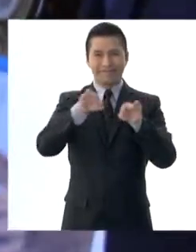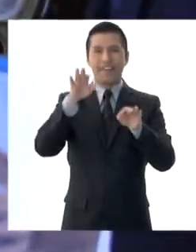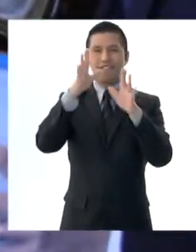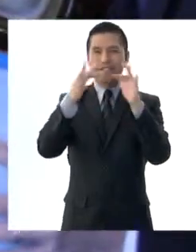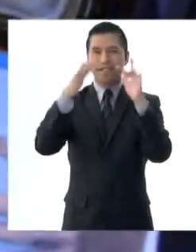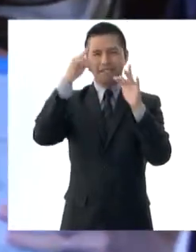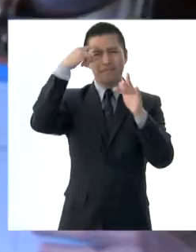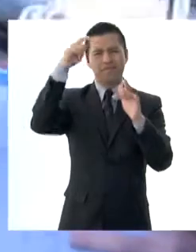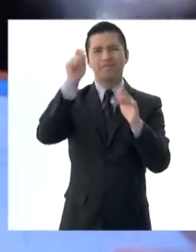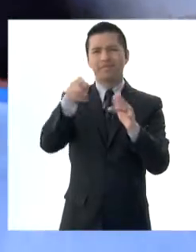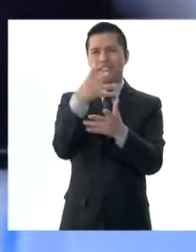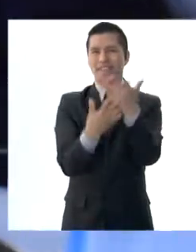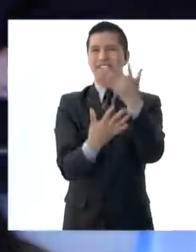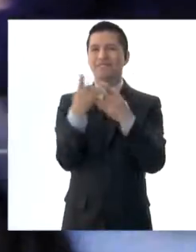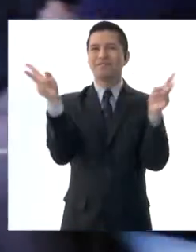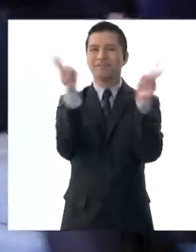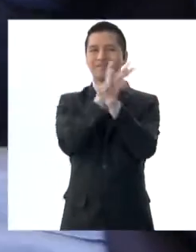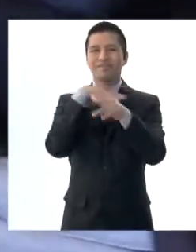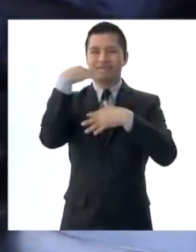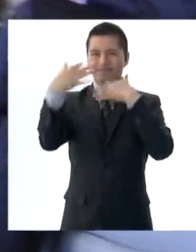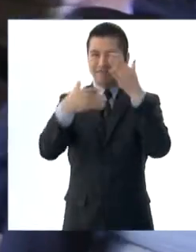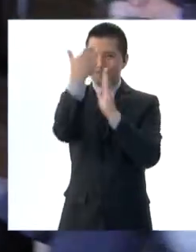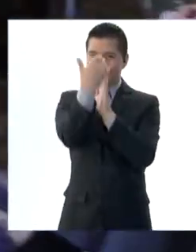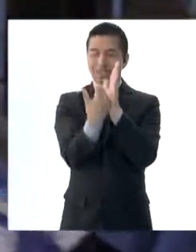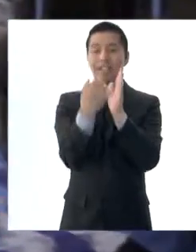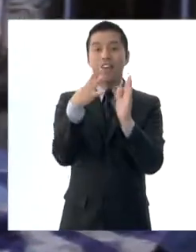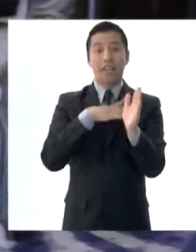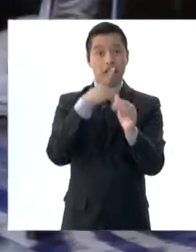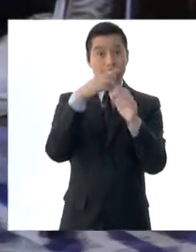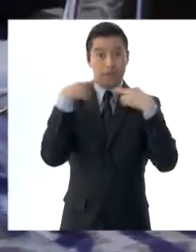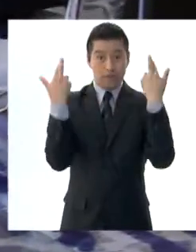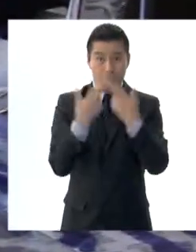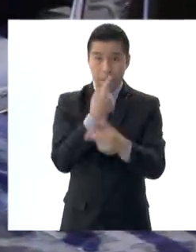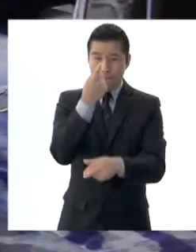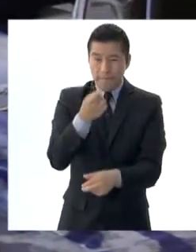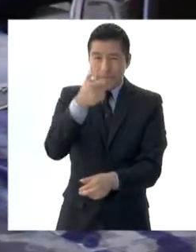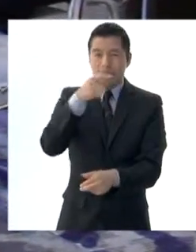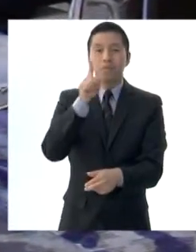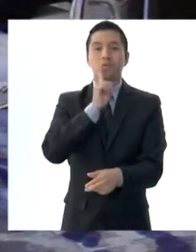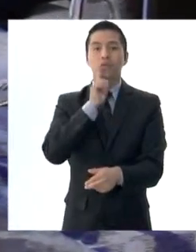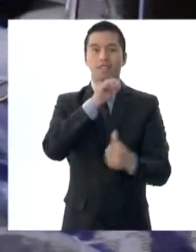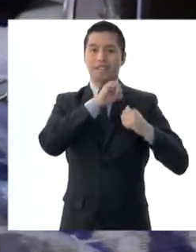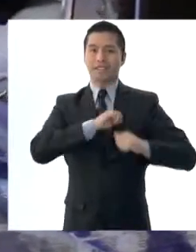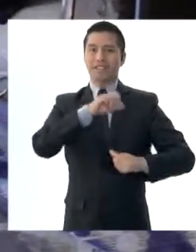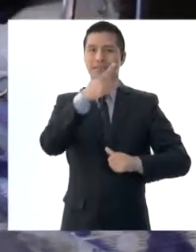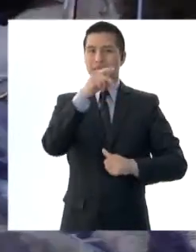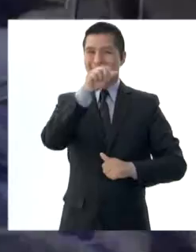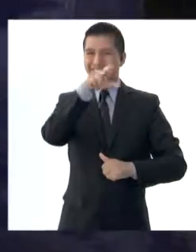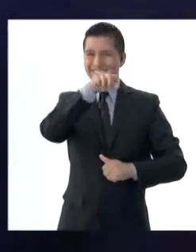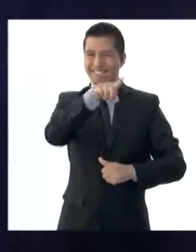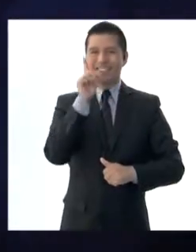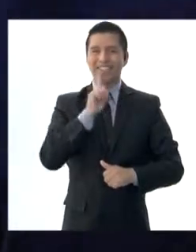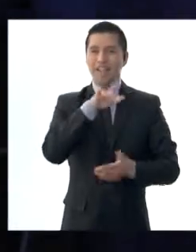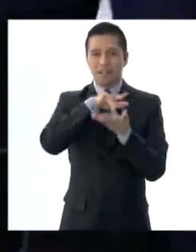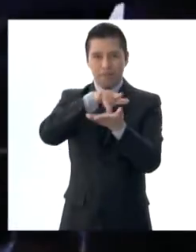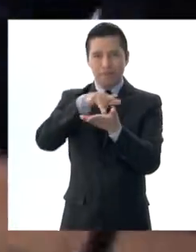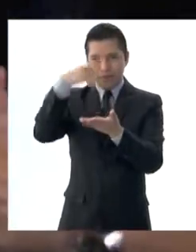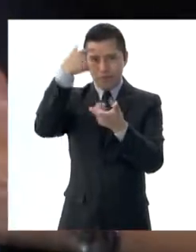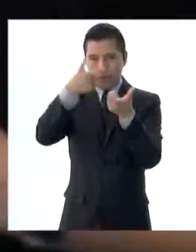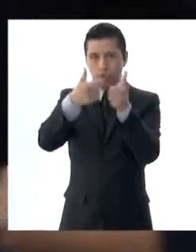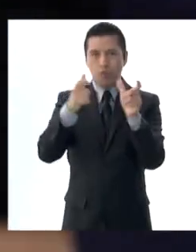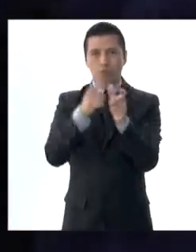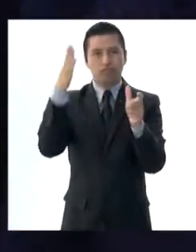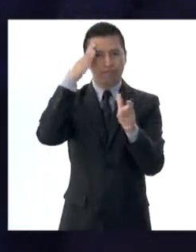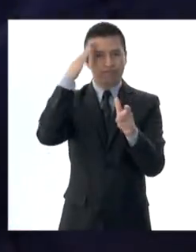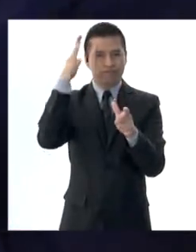en busca de mejores prácticas ambientales. Al concluir su primera reunión, la alcaldesa parisina expresó su apoyo, al igual que el grupo de